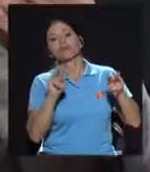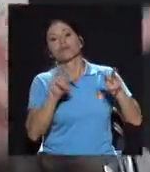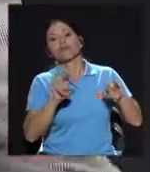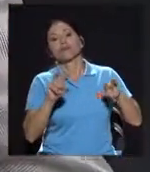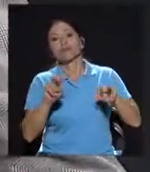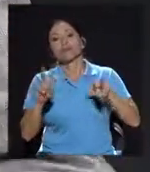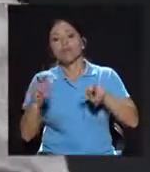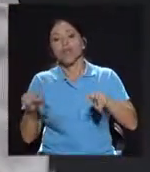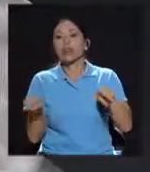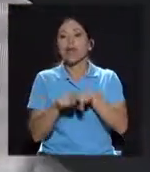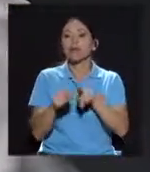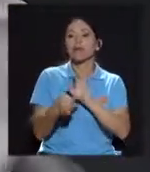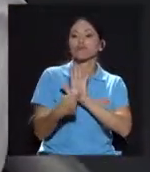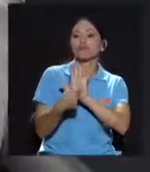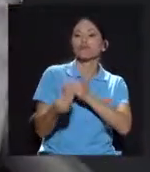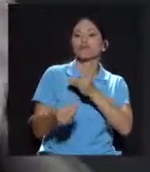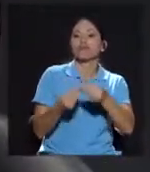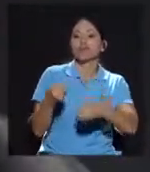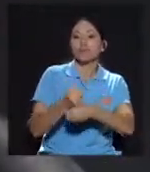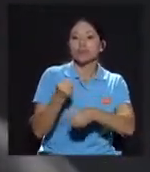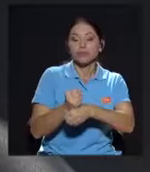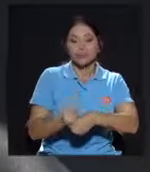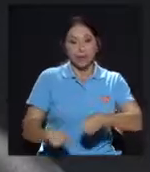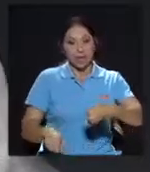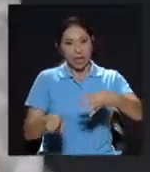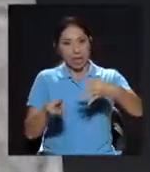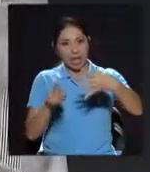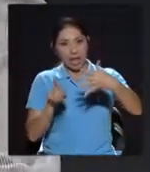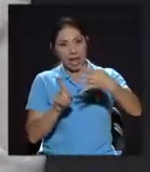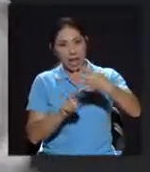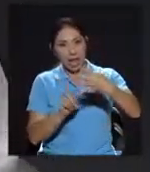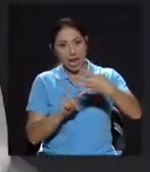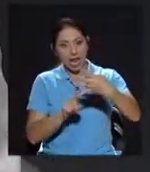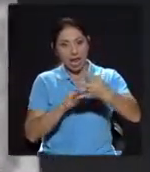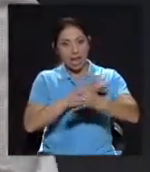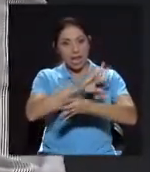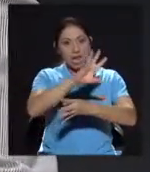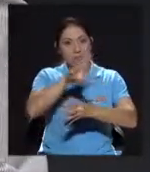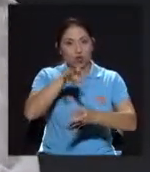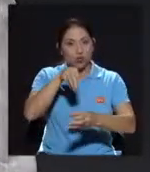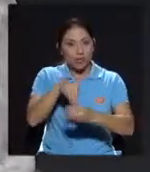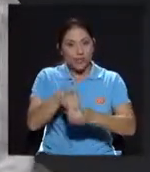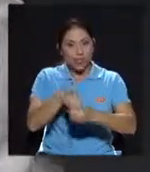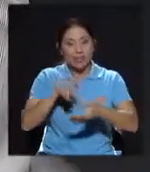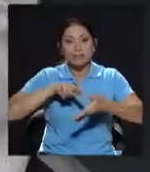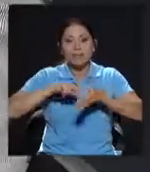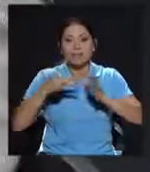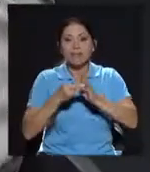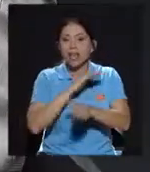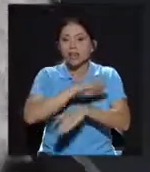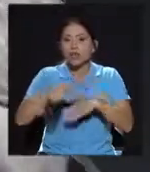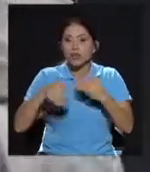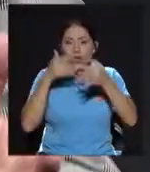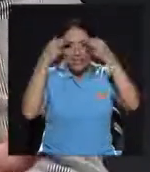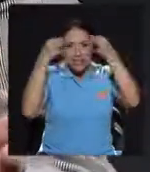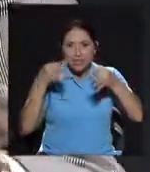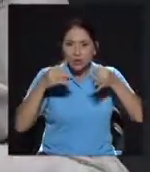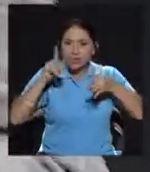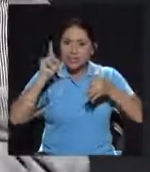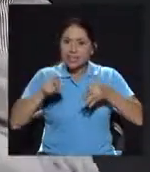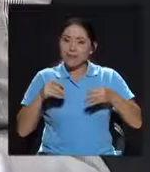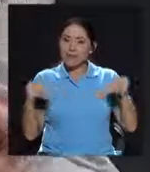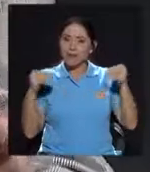rendición de cuentas e inclusividad o sea que tomemos todas estas decisiones en una lógica mucho más